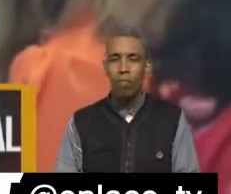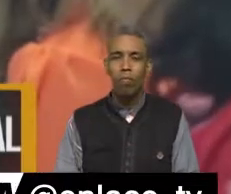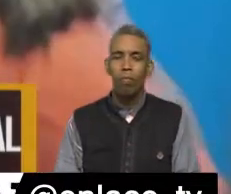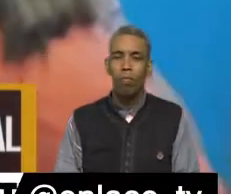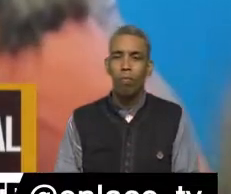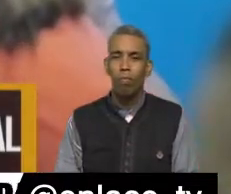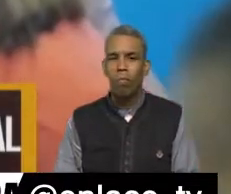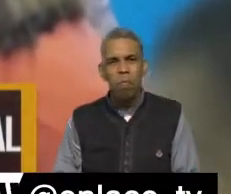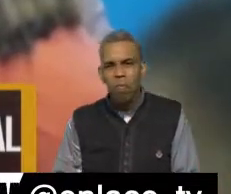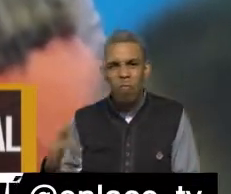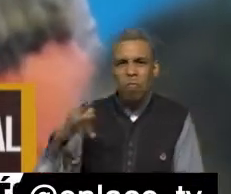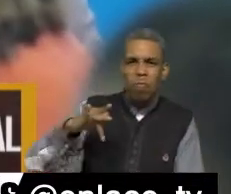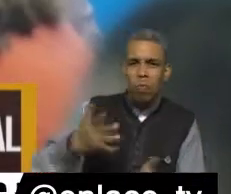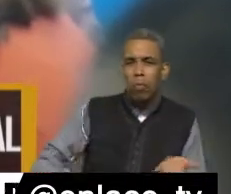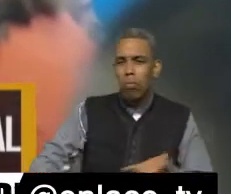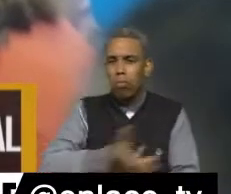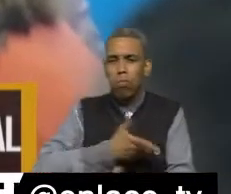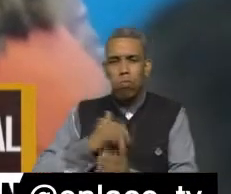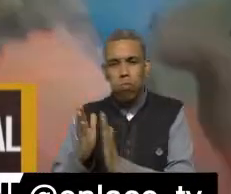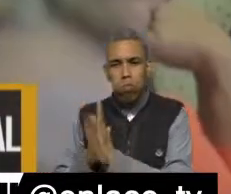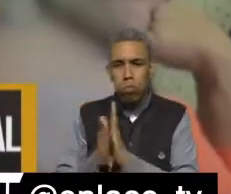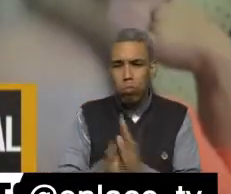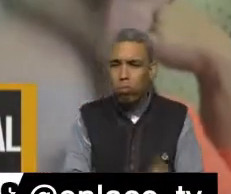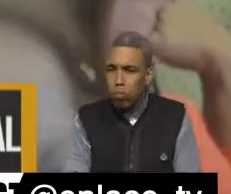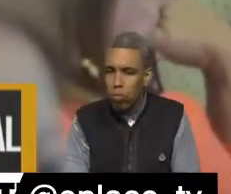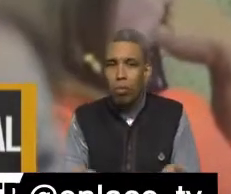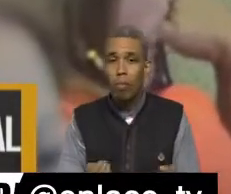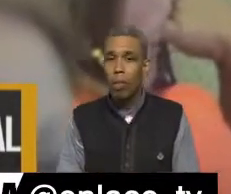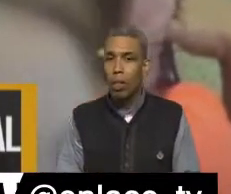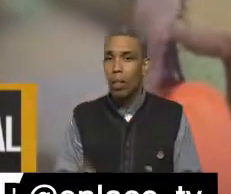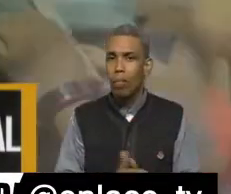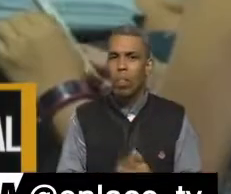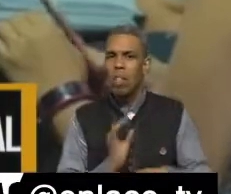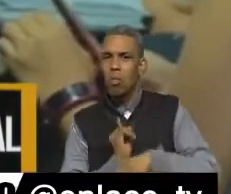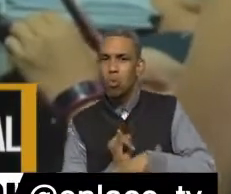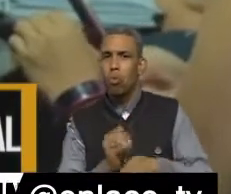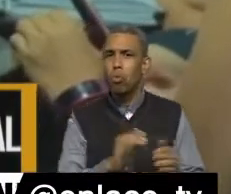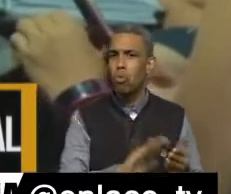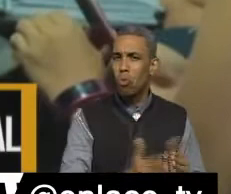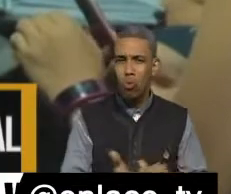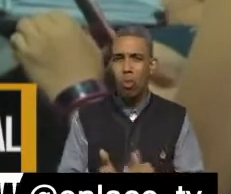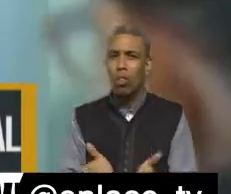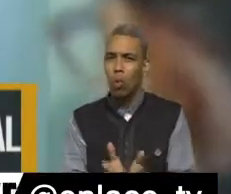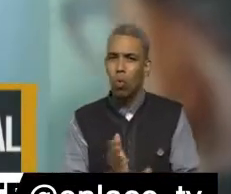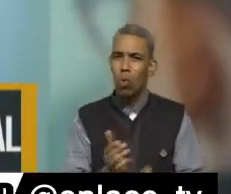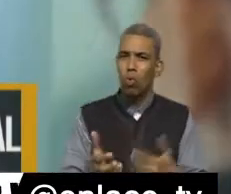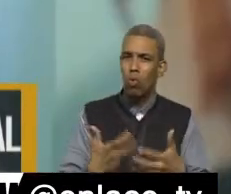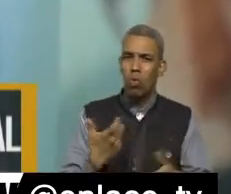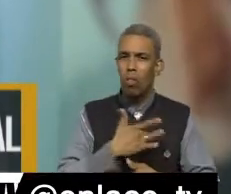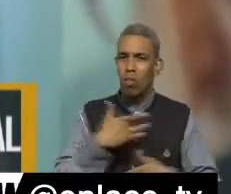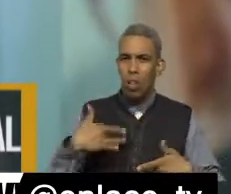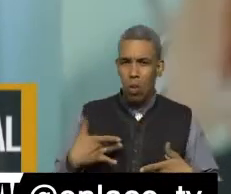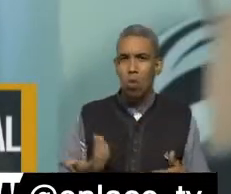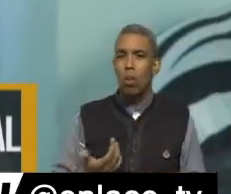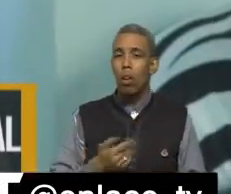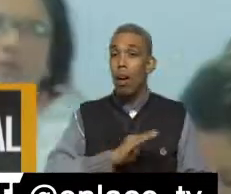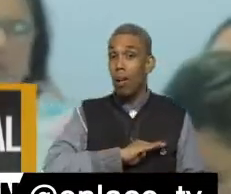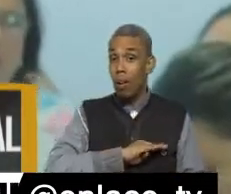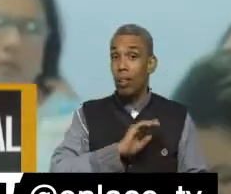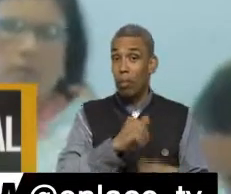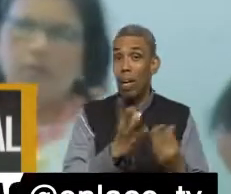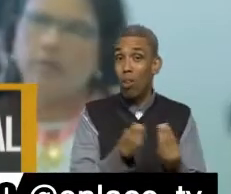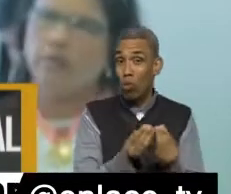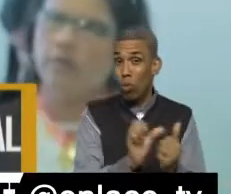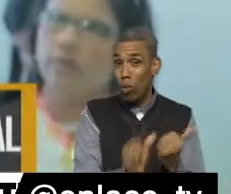busca generar un espacio transsectorial y comunitario, asistieron instituciones educativas, entidades de salud, fundaciones y la alcaldía municipal con el fin